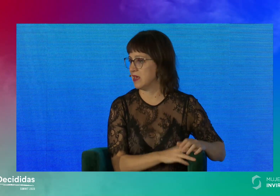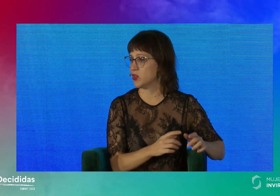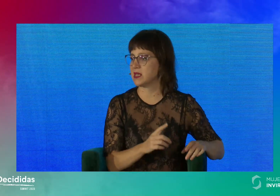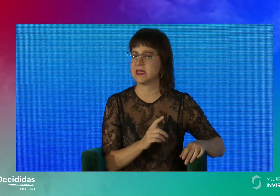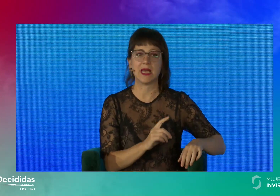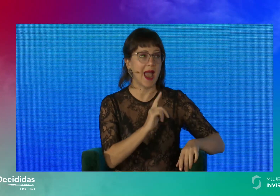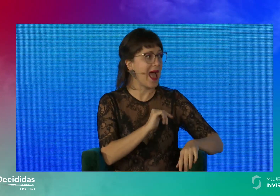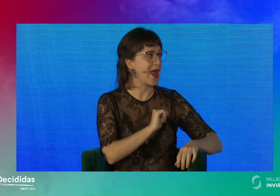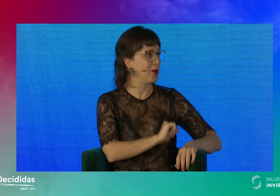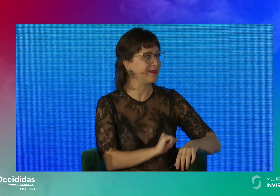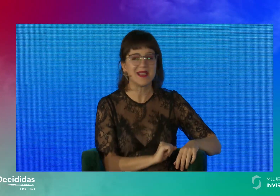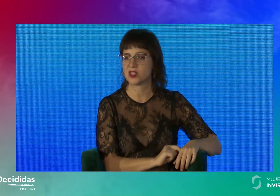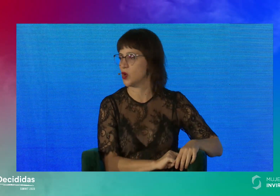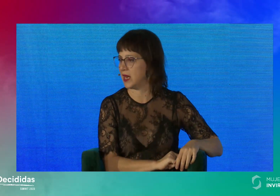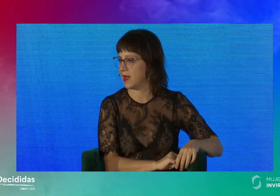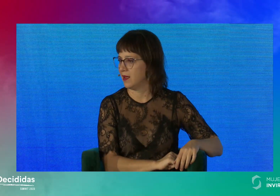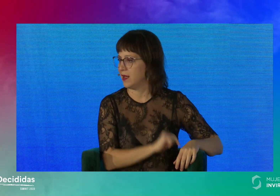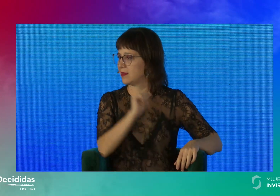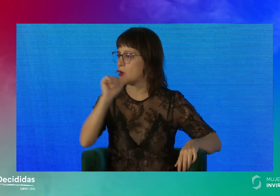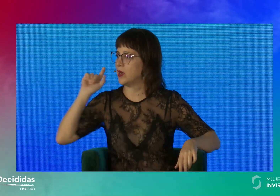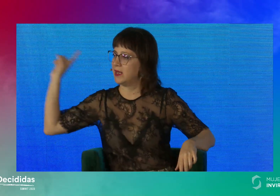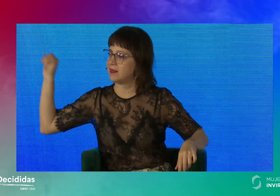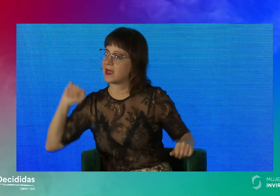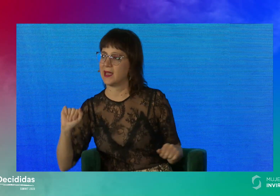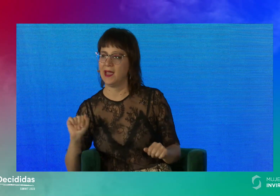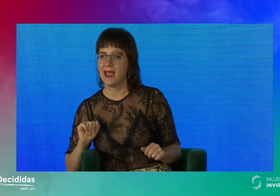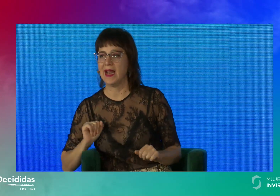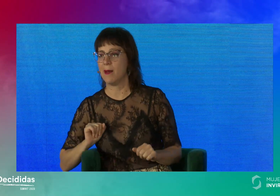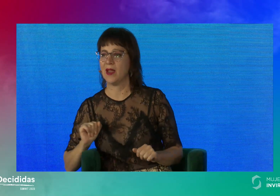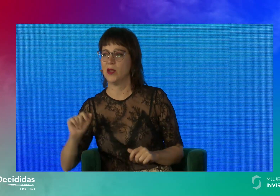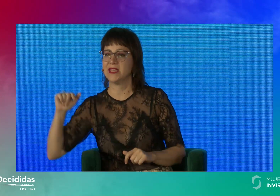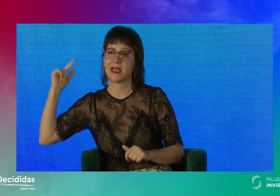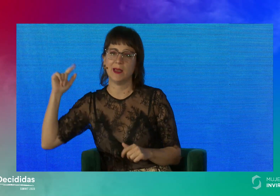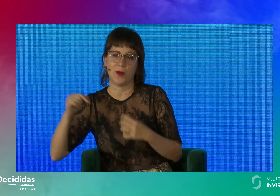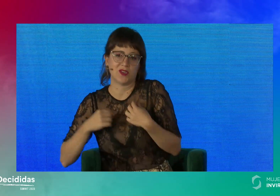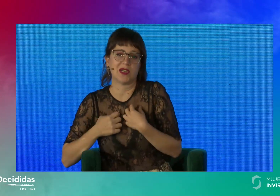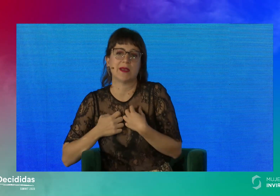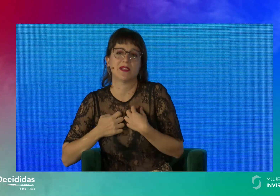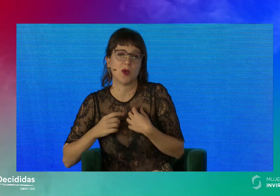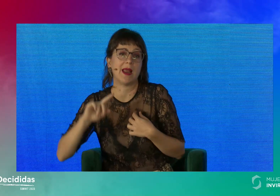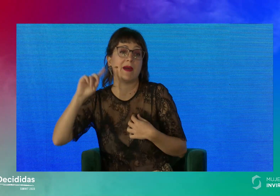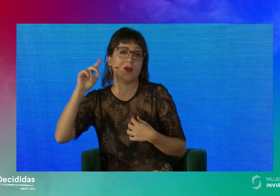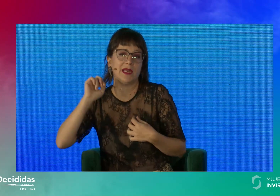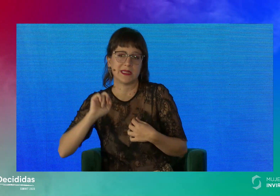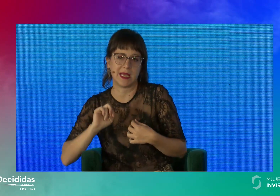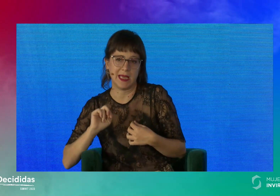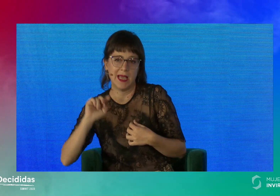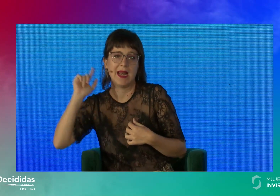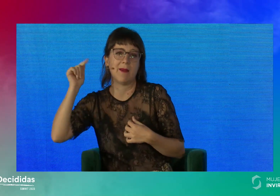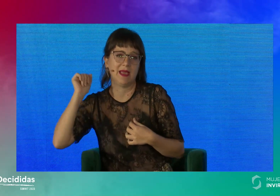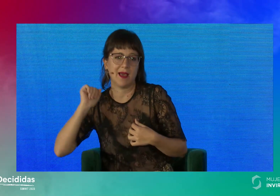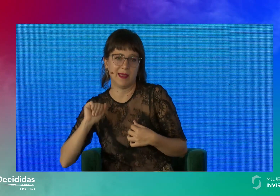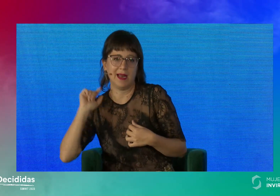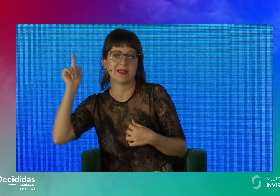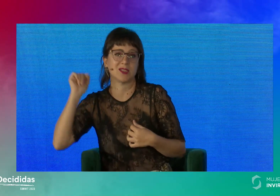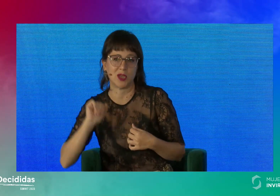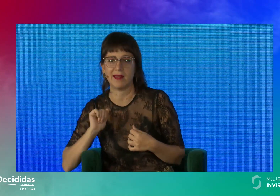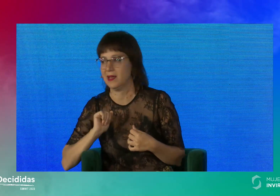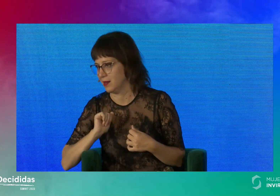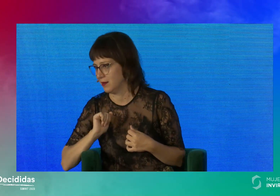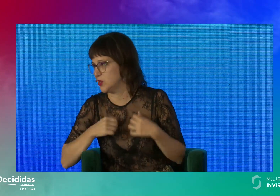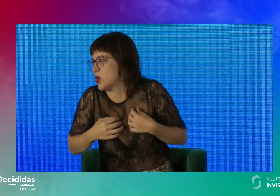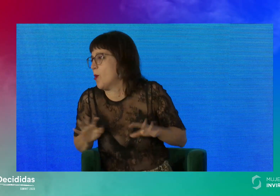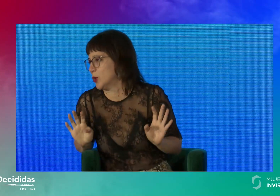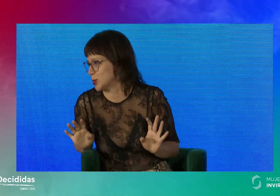Y entonces decían, ah, no está sola, está con esta que es la mano derecha de, pues nosotras siempre somos la mano derecha de, la amiga de, la asesora